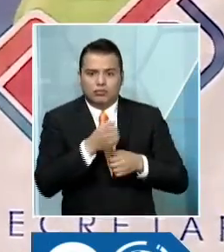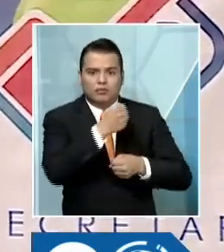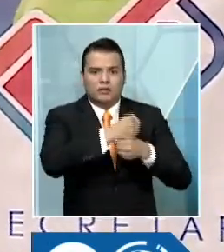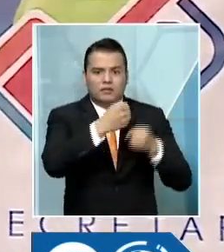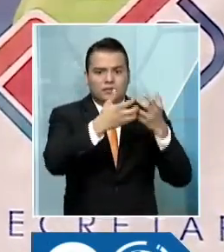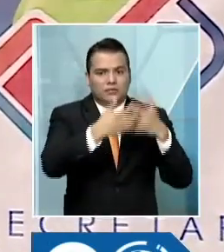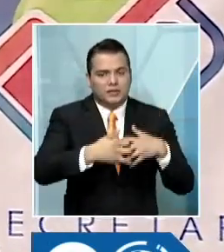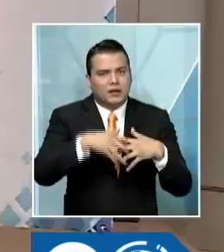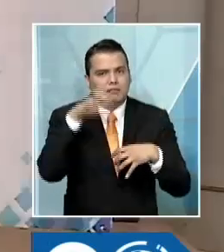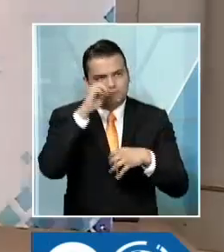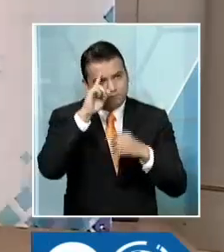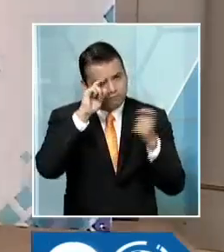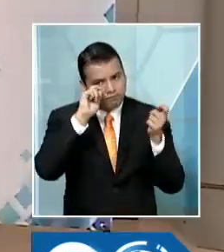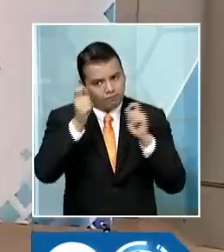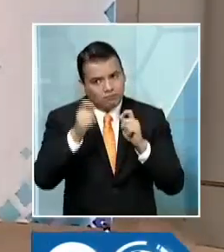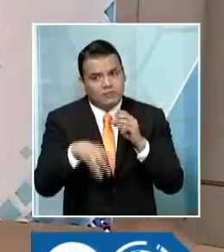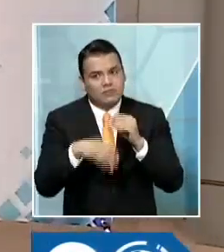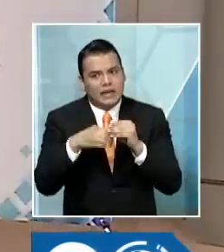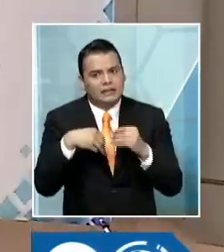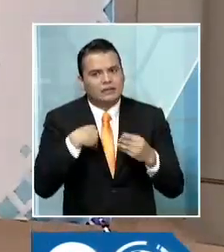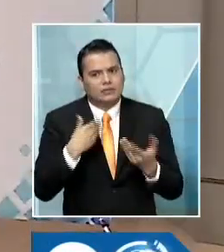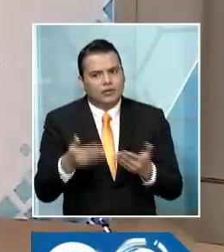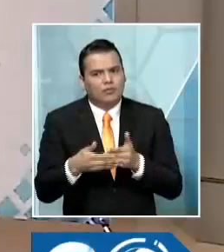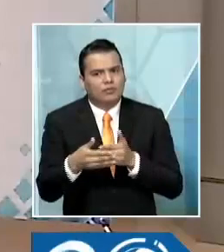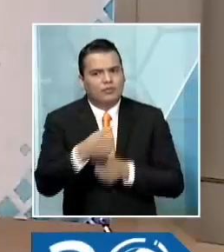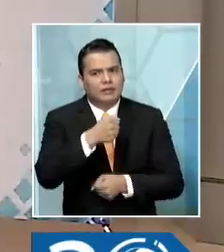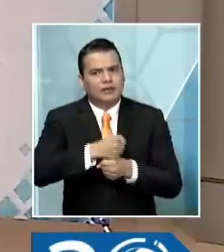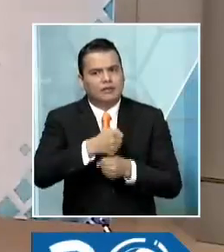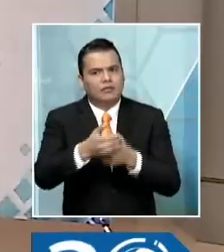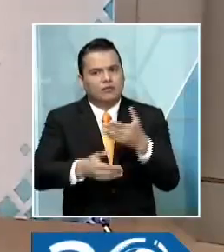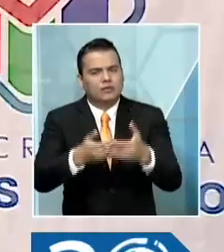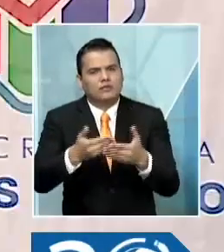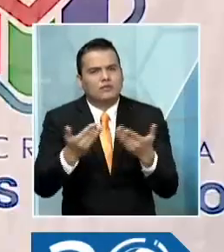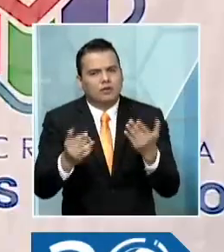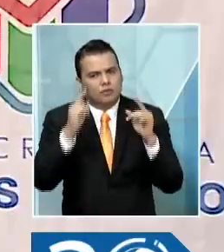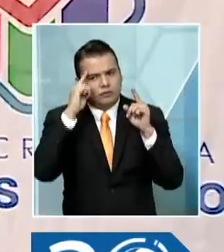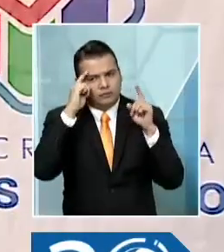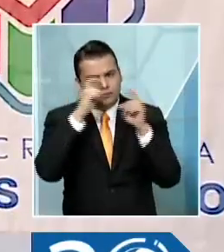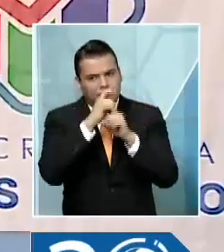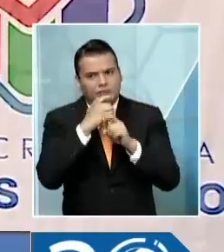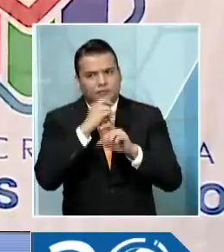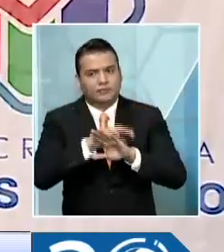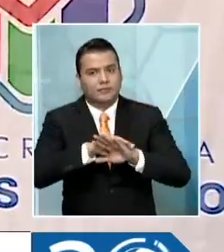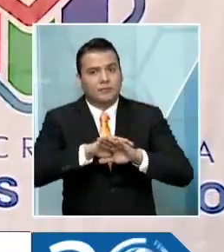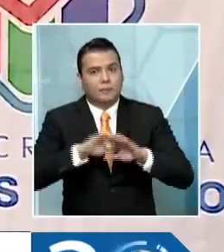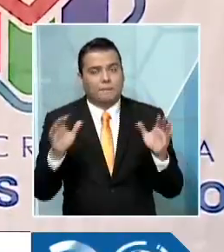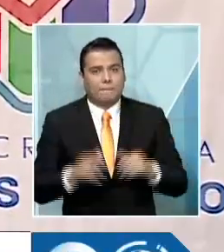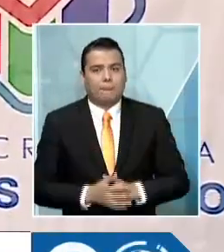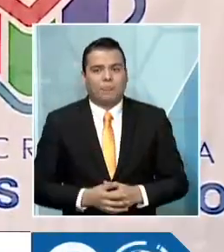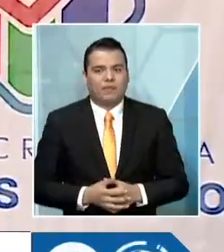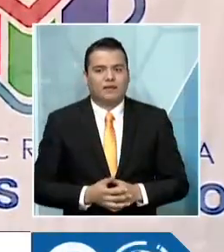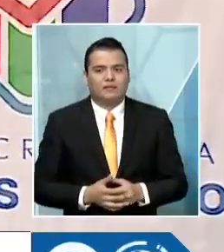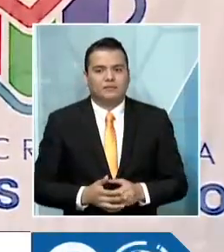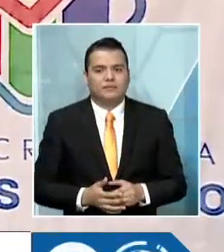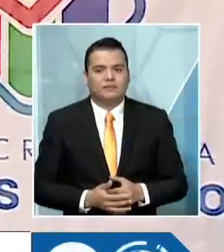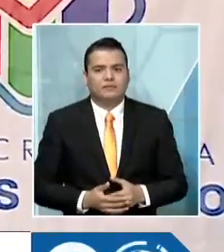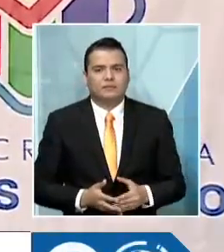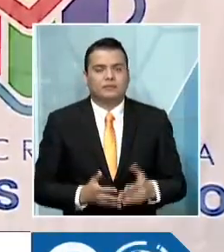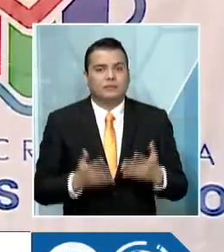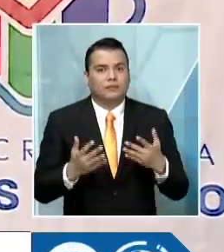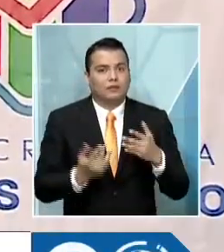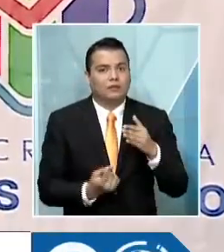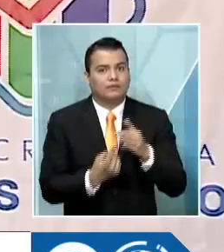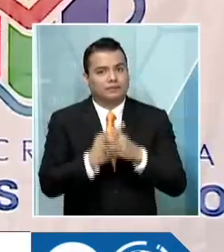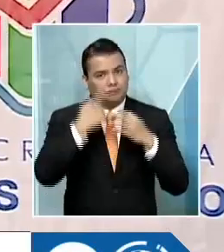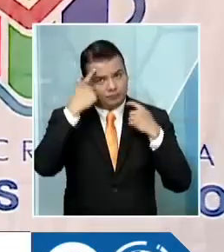nuevos caminos de trabajo frente a la crisis económica por la pandemia del coronavirus. Cómo es necesario priorizar los proyectos más estratégicos